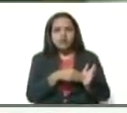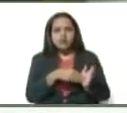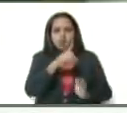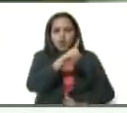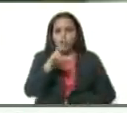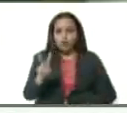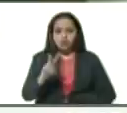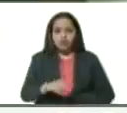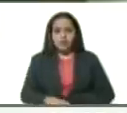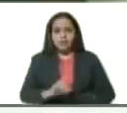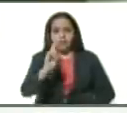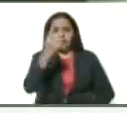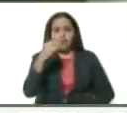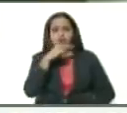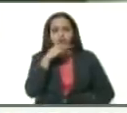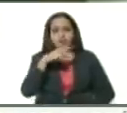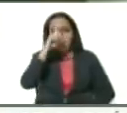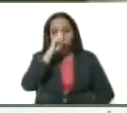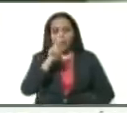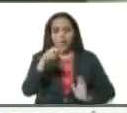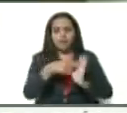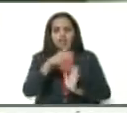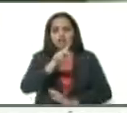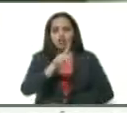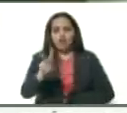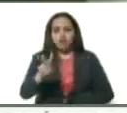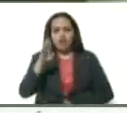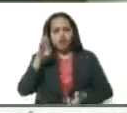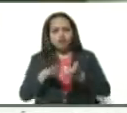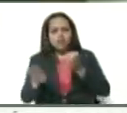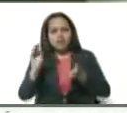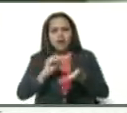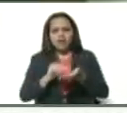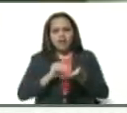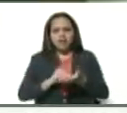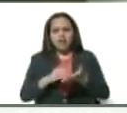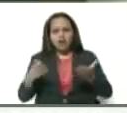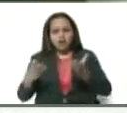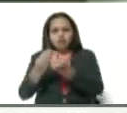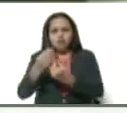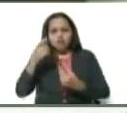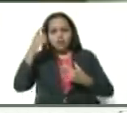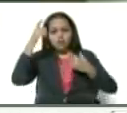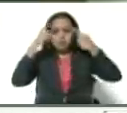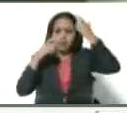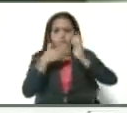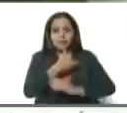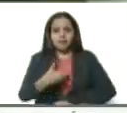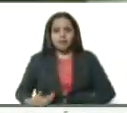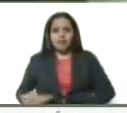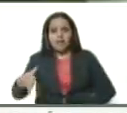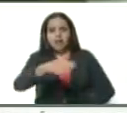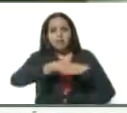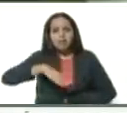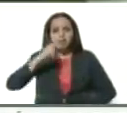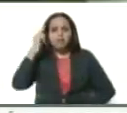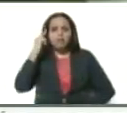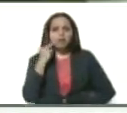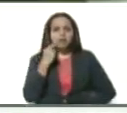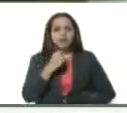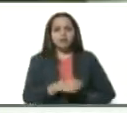2012, el primero de octubre del 2012, estuvimos la última vez con el comandante Hugo Chávez, en la Plaza Bolívar de Sabaneta.